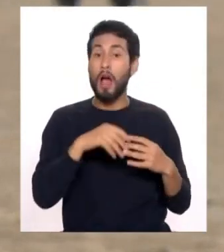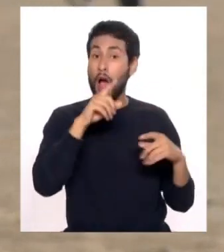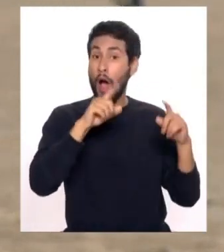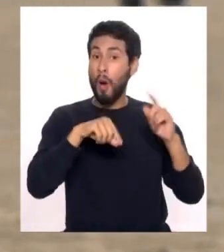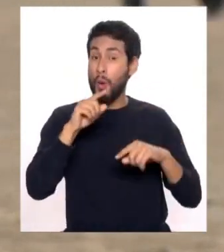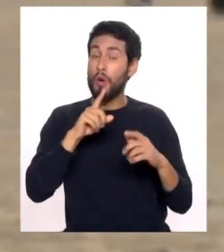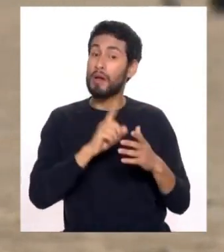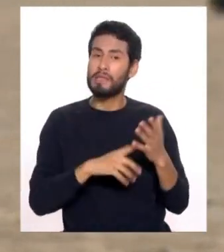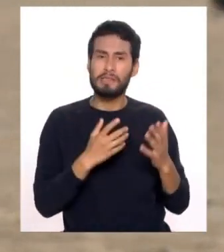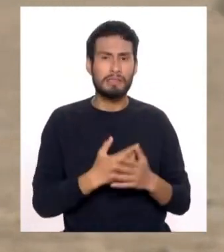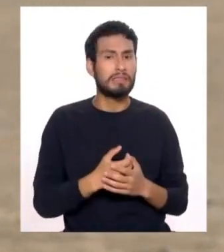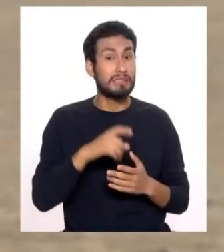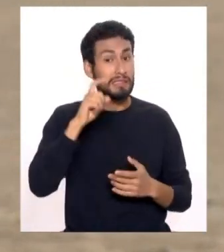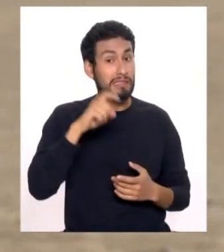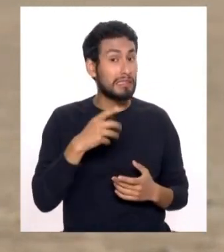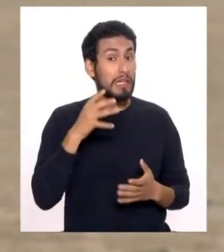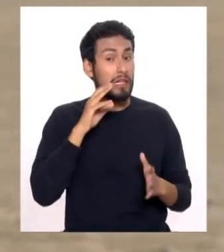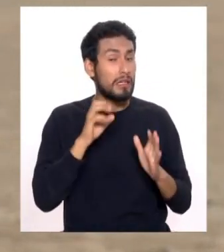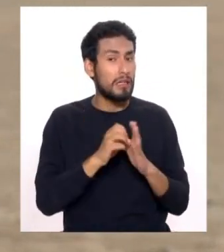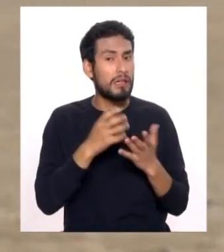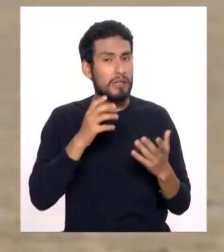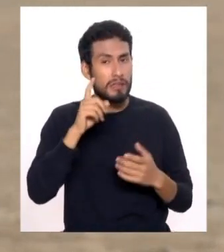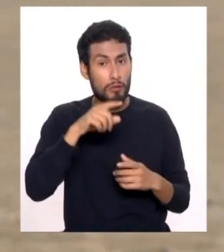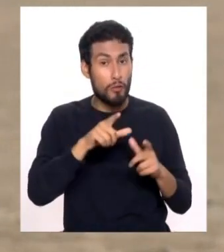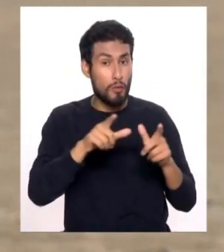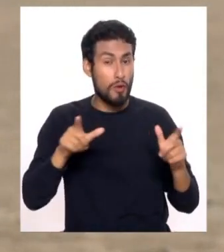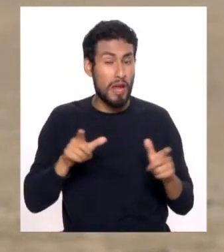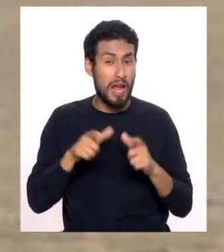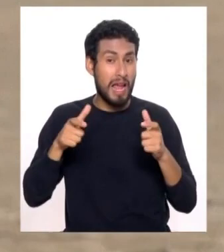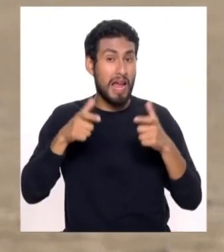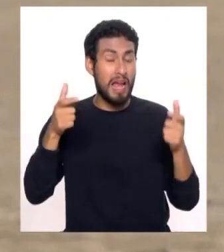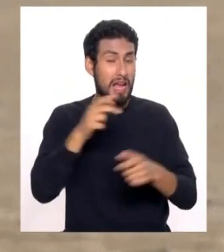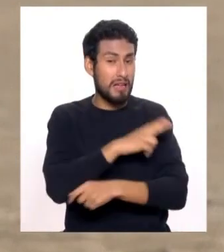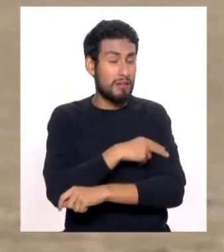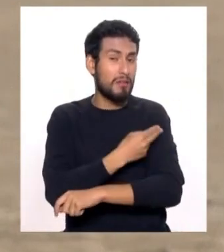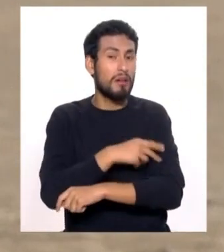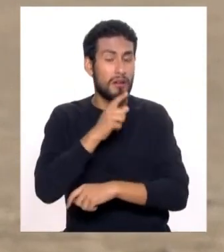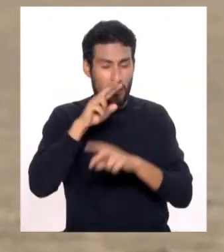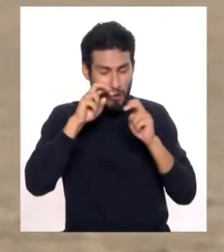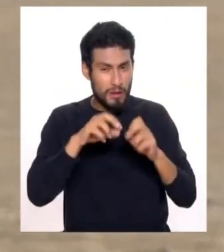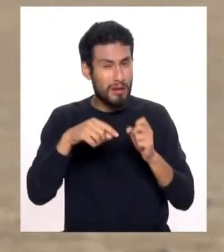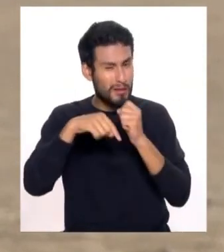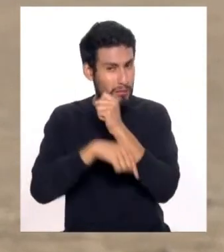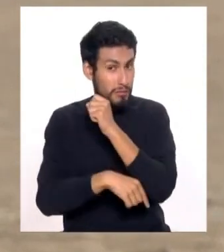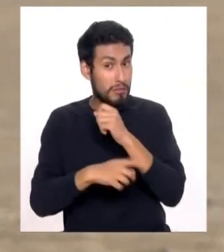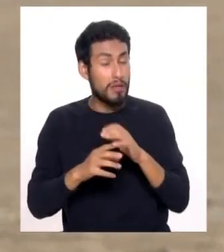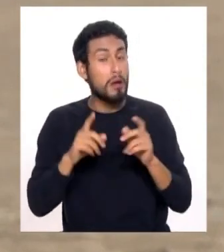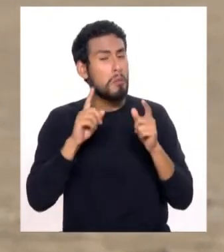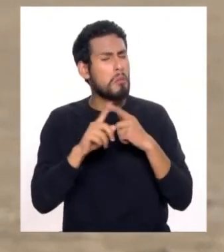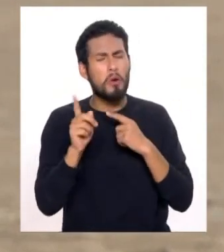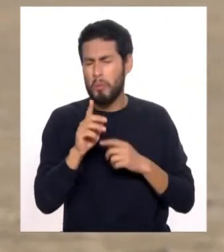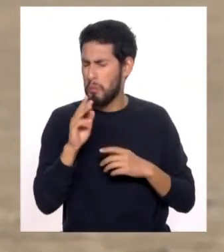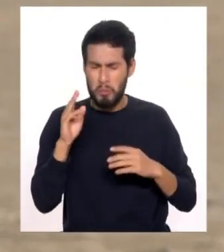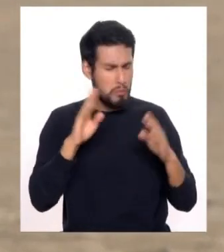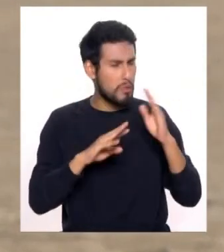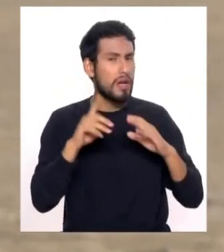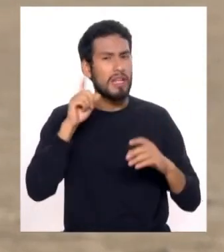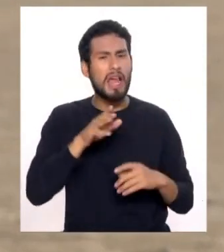casos van a requerir llegar seguramente a algunos centros para poder realizar una atención más especializada. Pero lo importante es